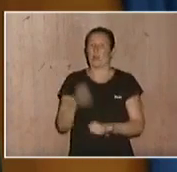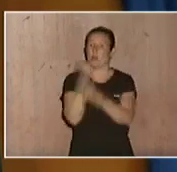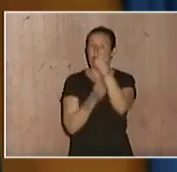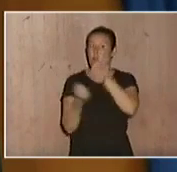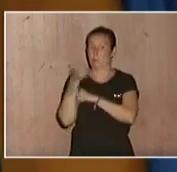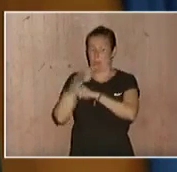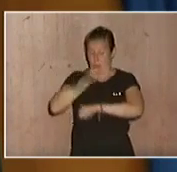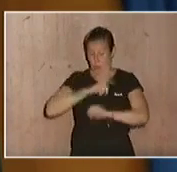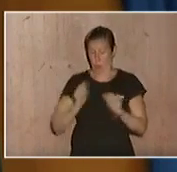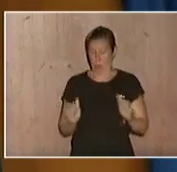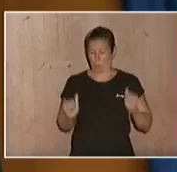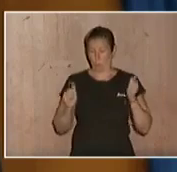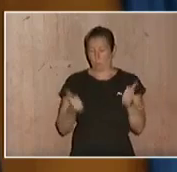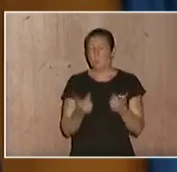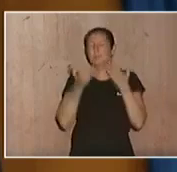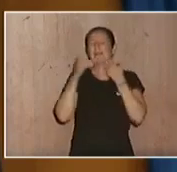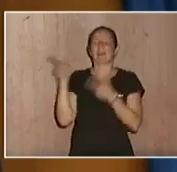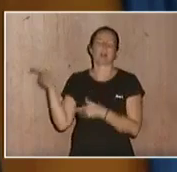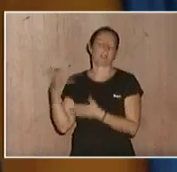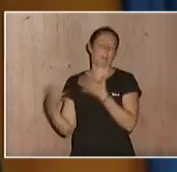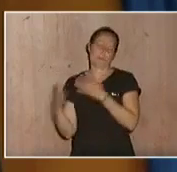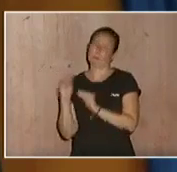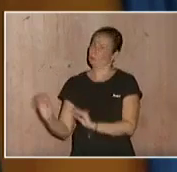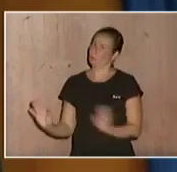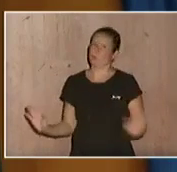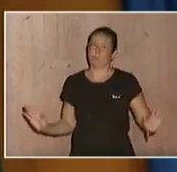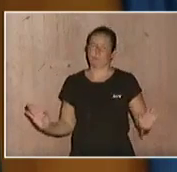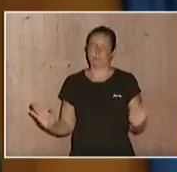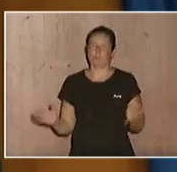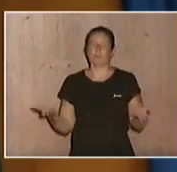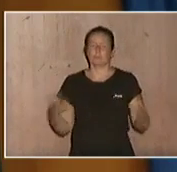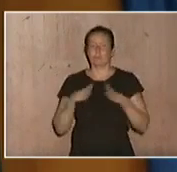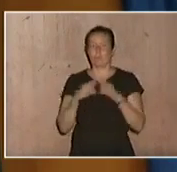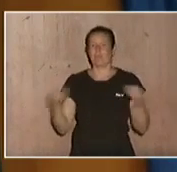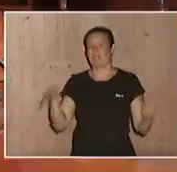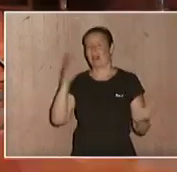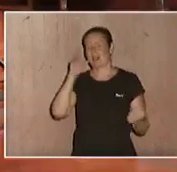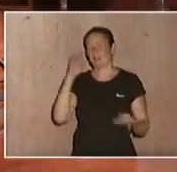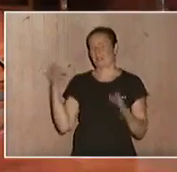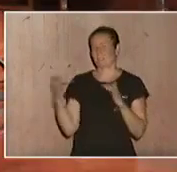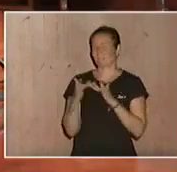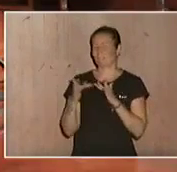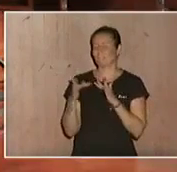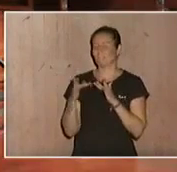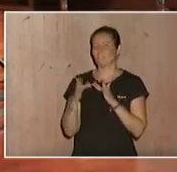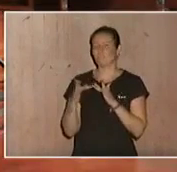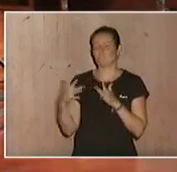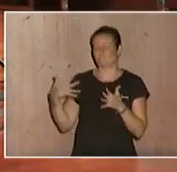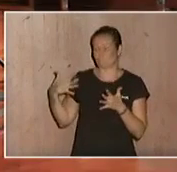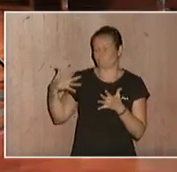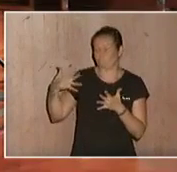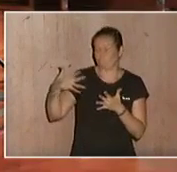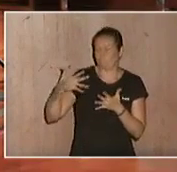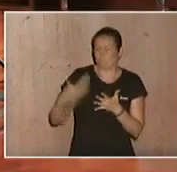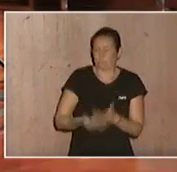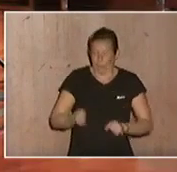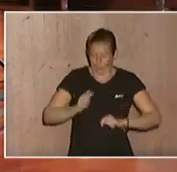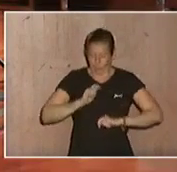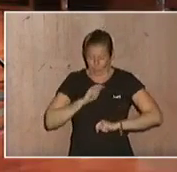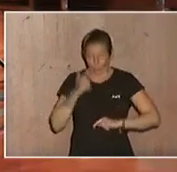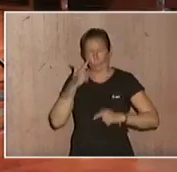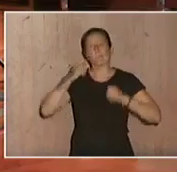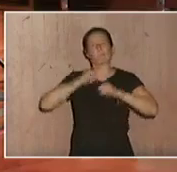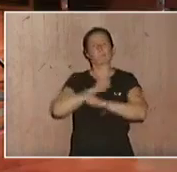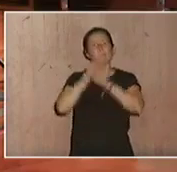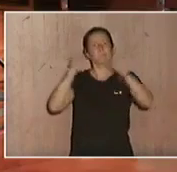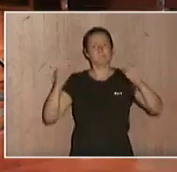medida gracias al profesor Thompson. Su relación con la Universidad de Alicante ha contribuido a forjar la reputación